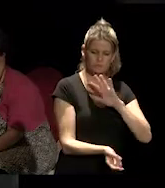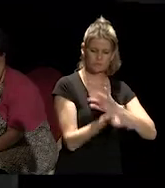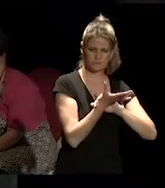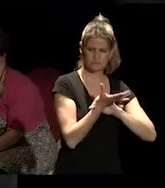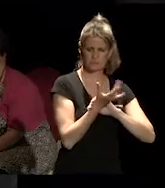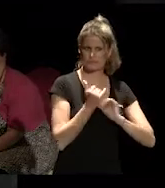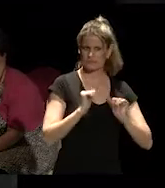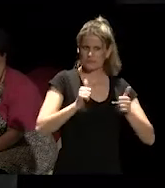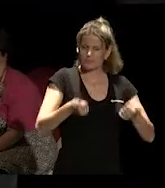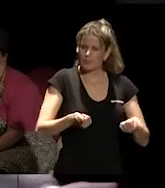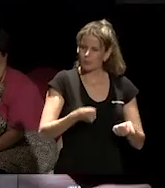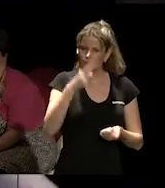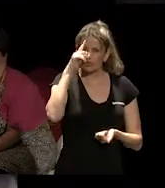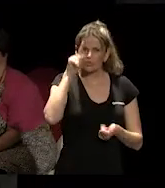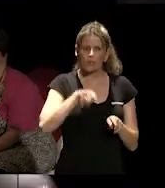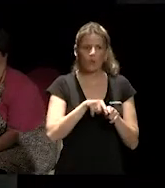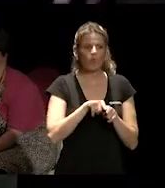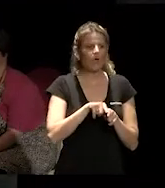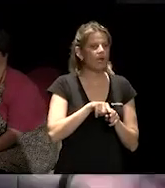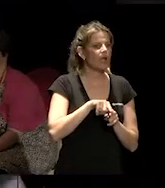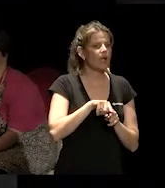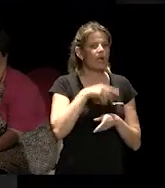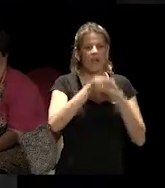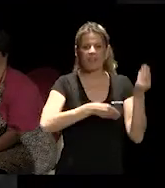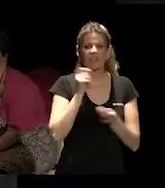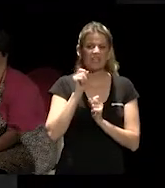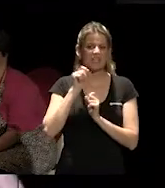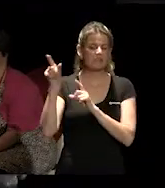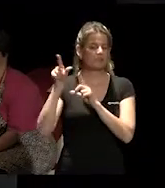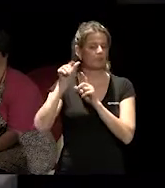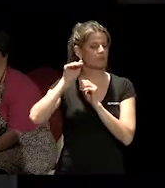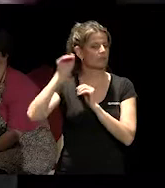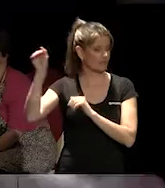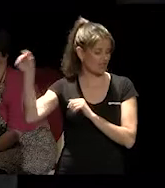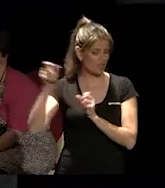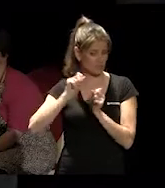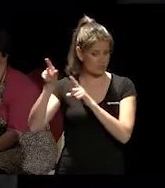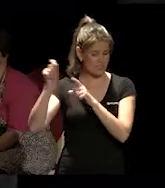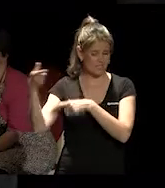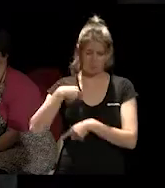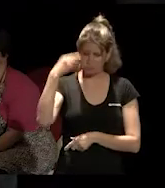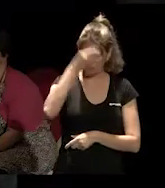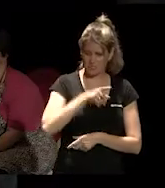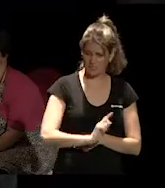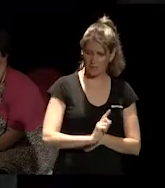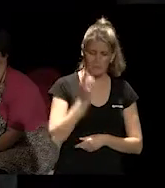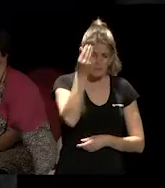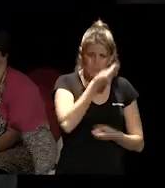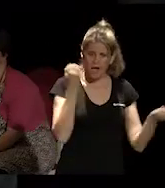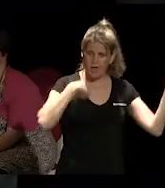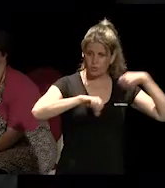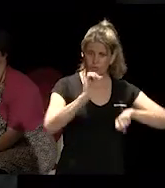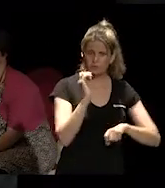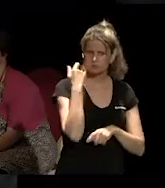fuera hecho con migrantes, yo lo pensaba con actores, y bueno, este proyecto dio una serie de vueltas.